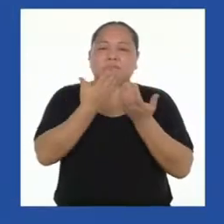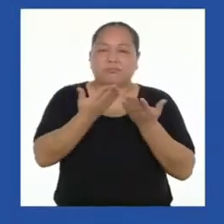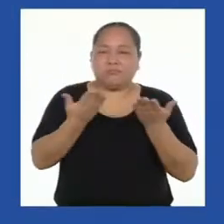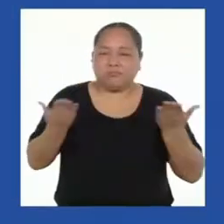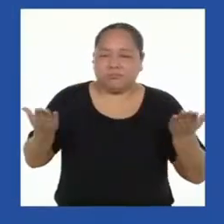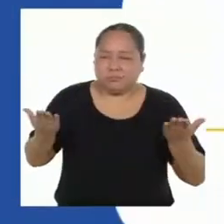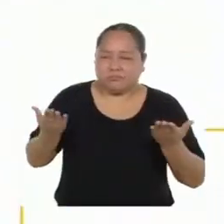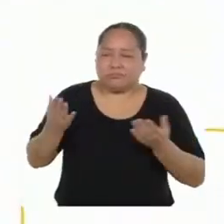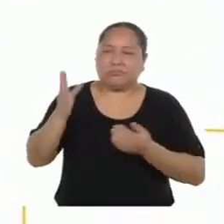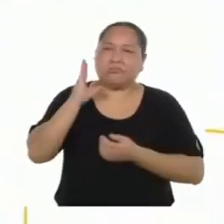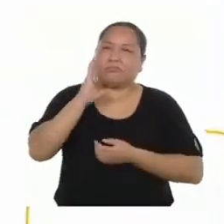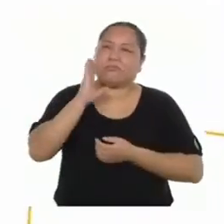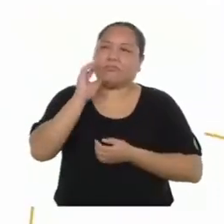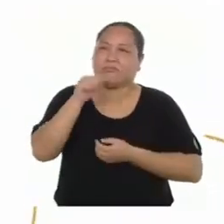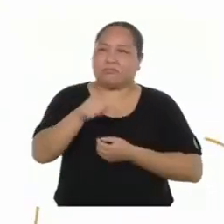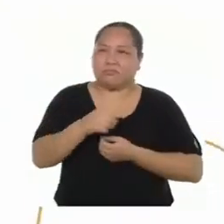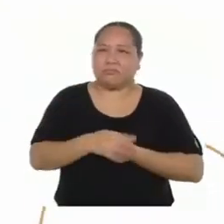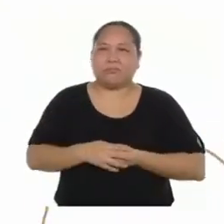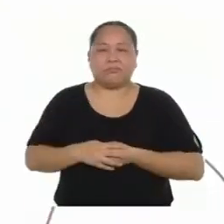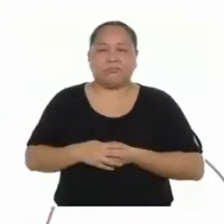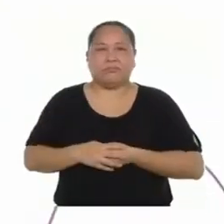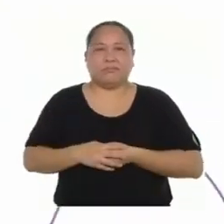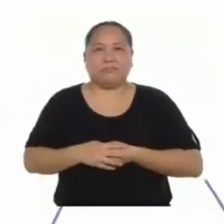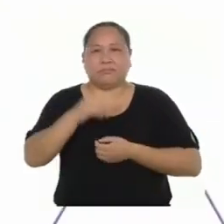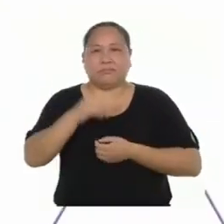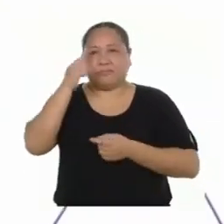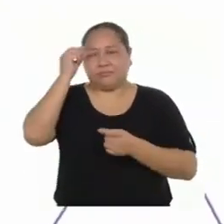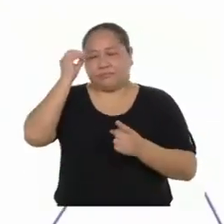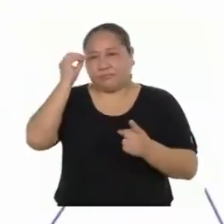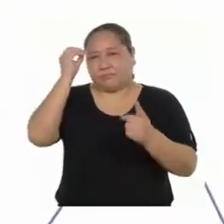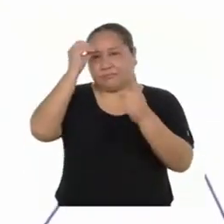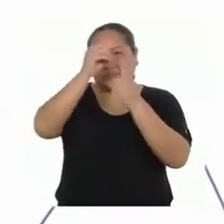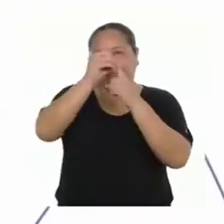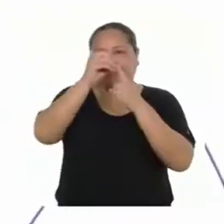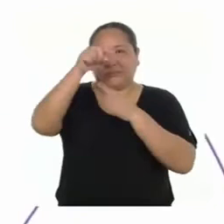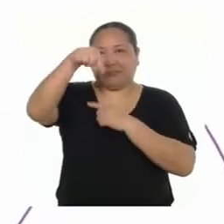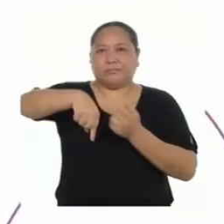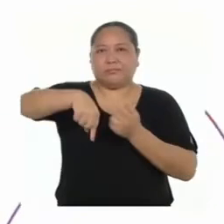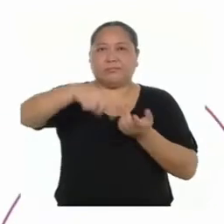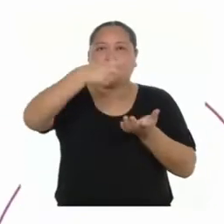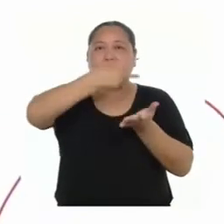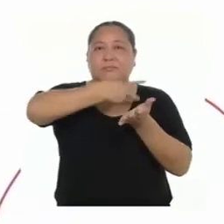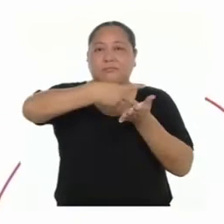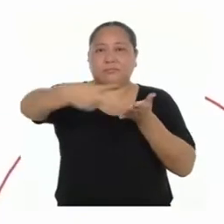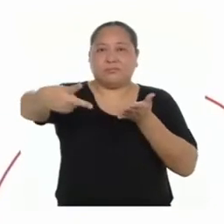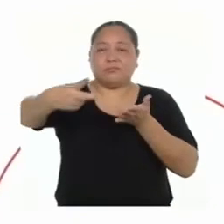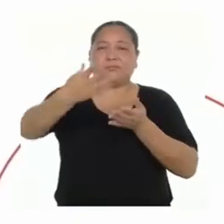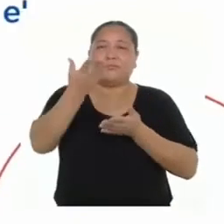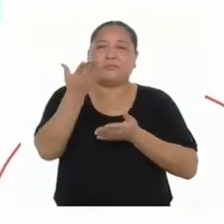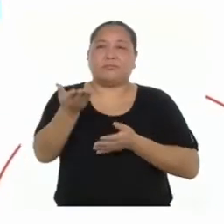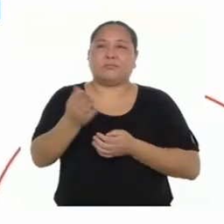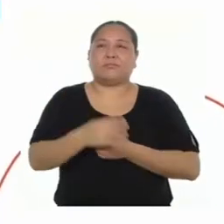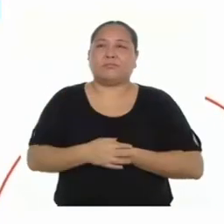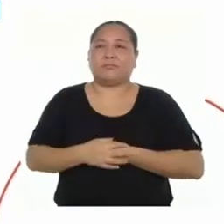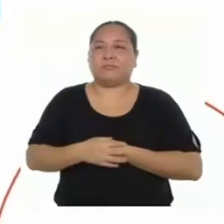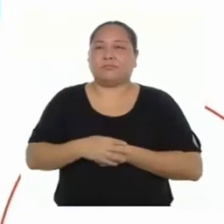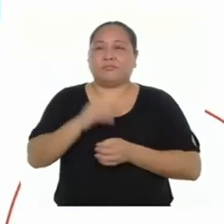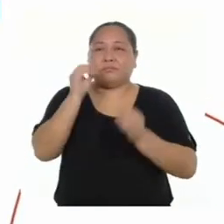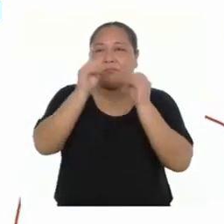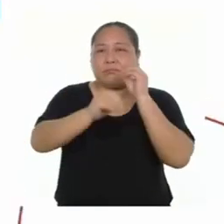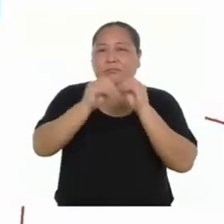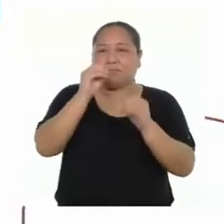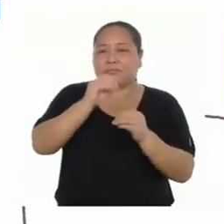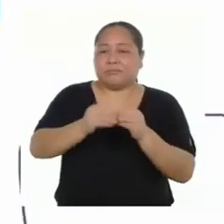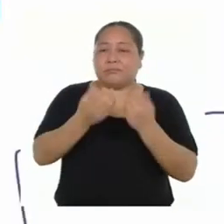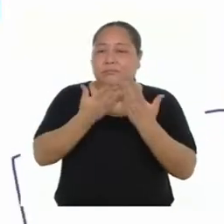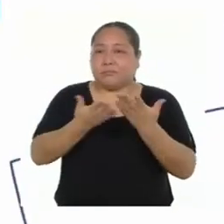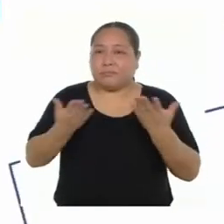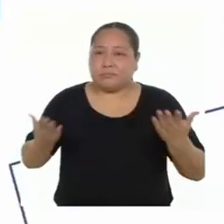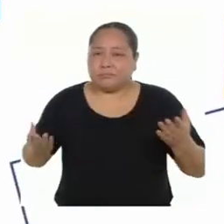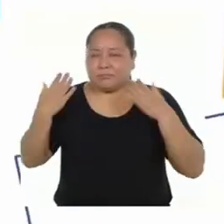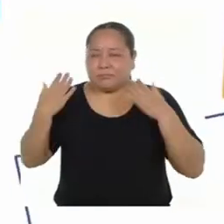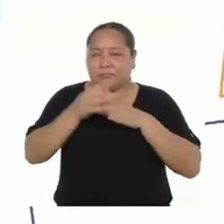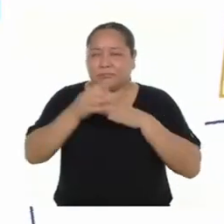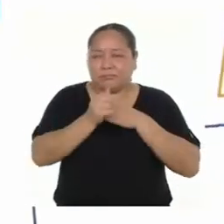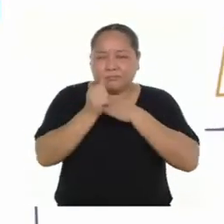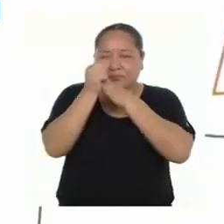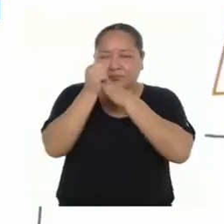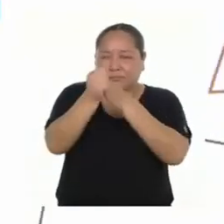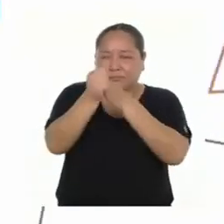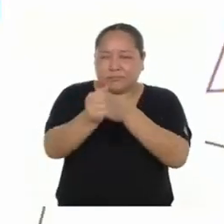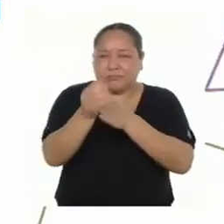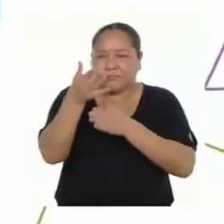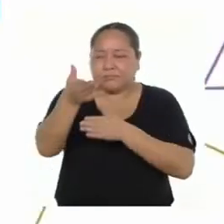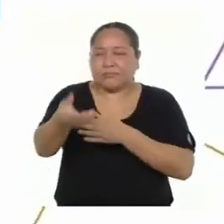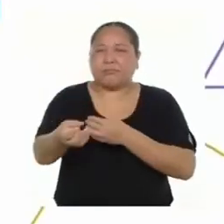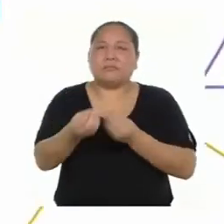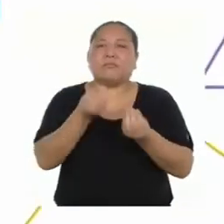sólidos? Entonces, el propósito de estas 2 semanas es proponer actividades orientadas a la gestión